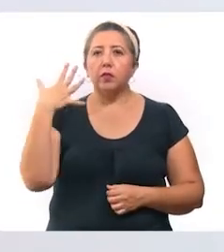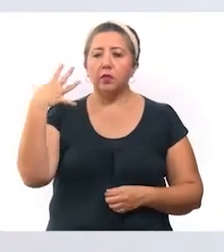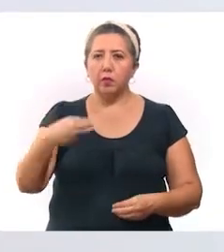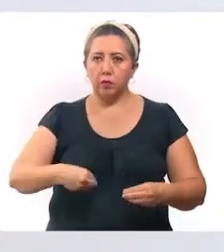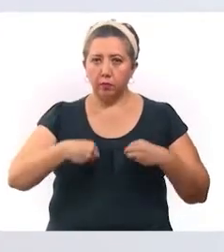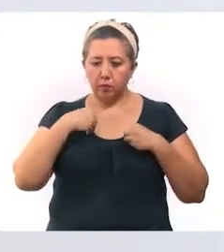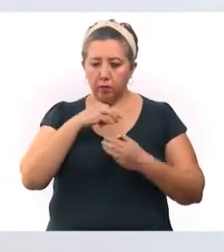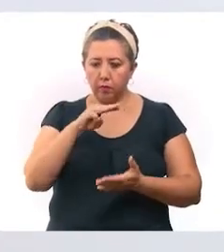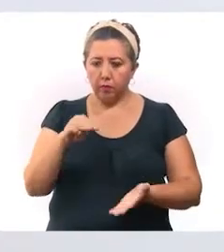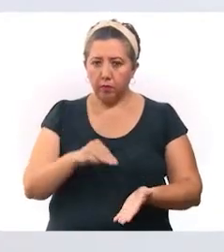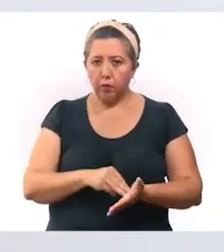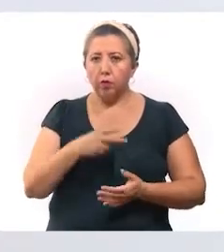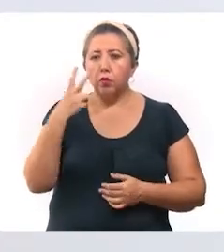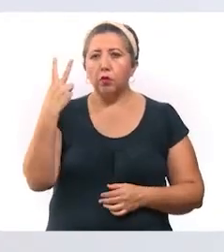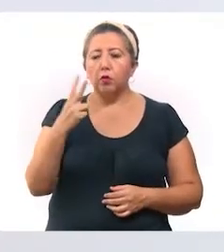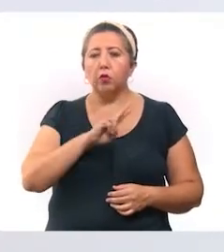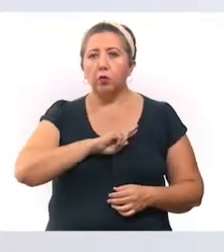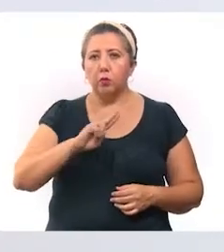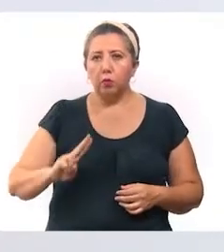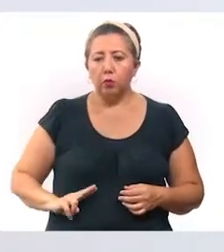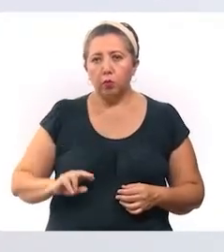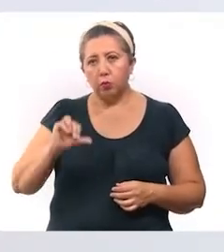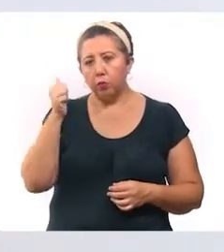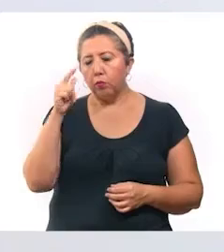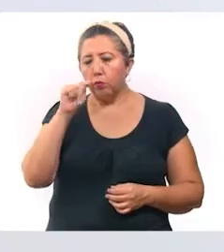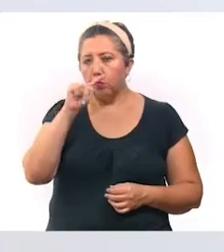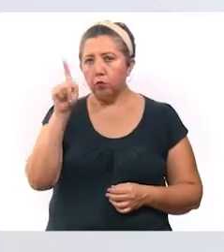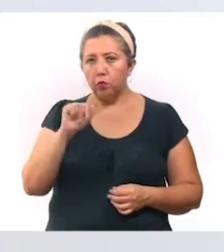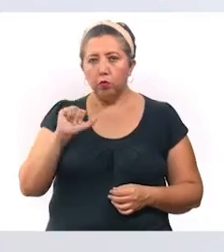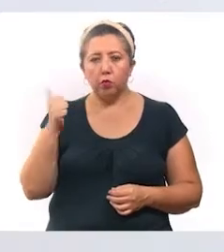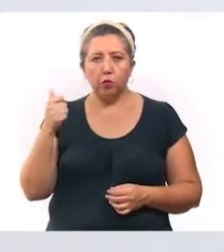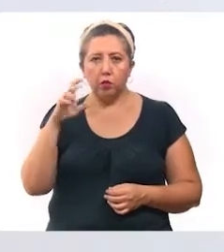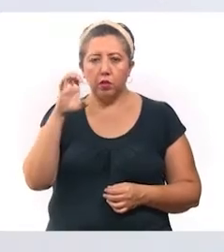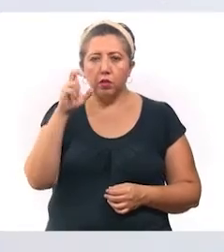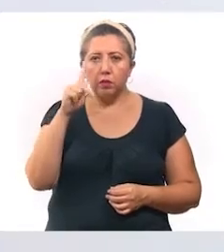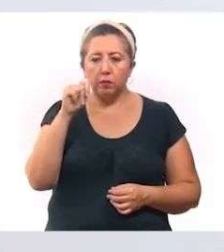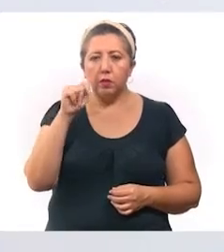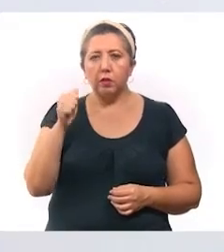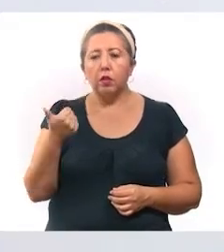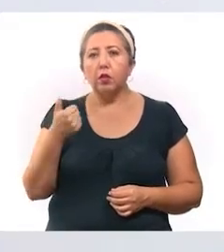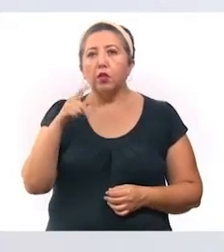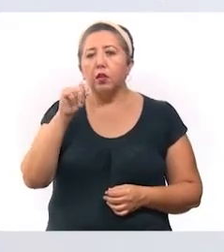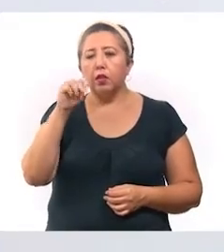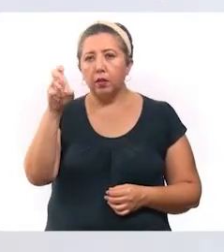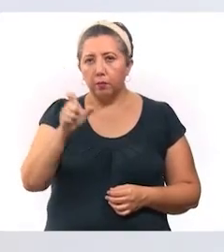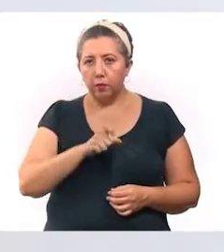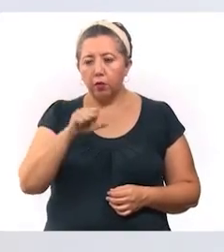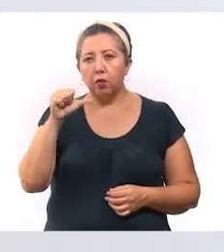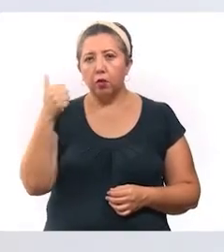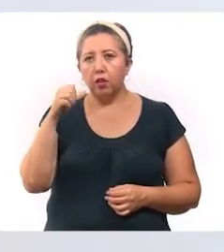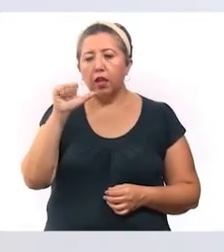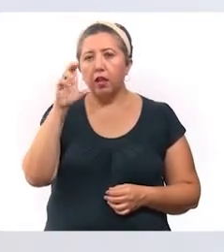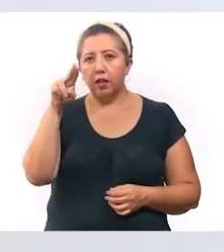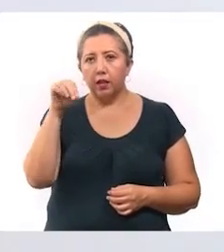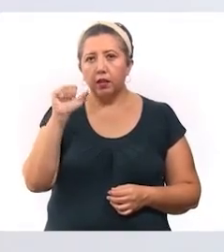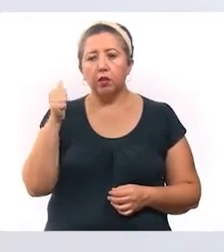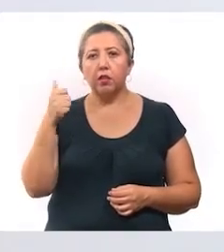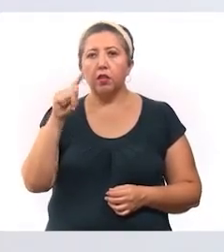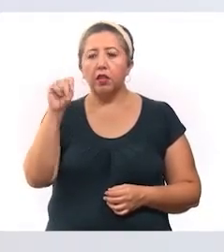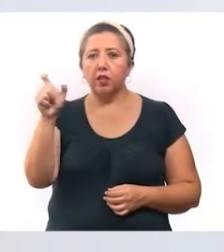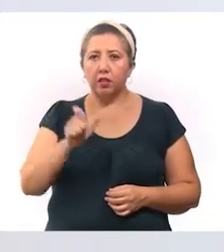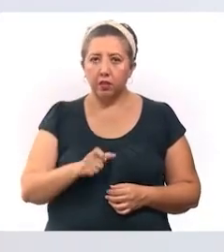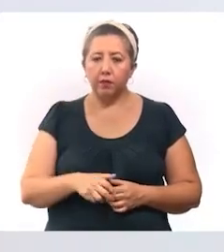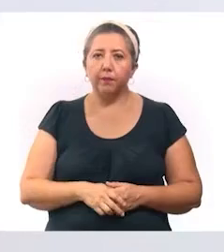5 residían en Mérida, 2 en Humán, 1 en Buxots, 1 en Espita, 1 en Oxcuscap, 1 en Temax, 1 en Acanqué y 1 en